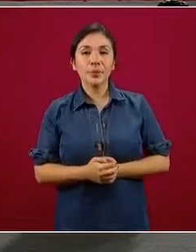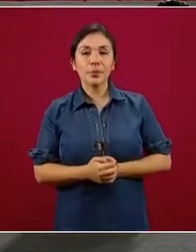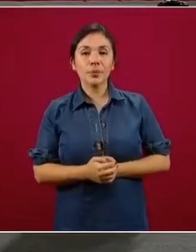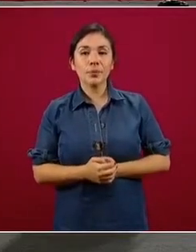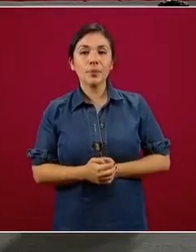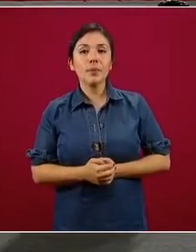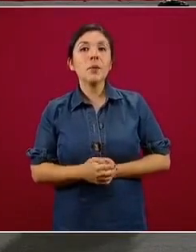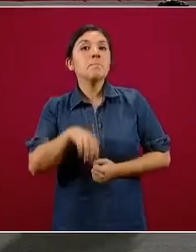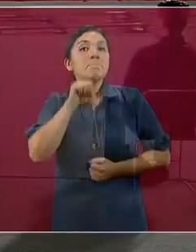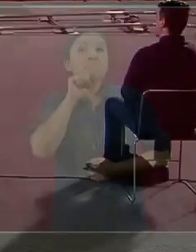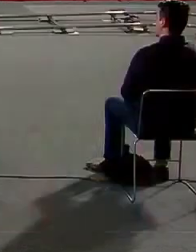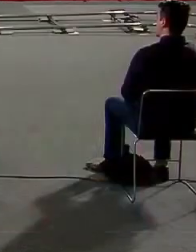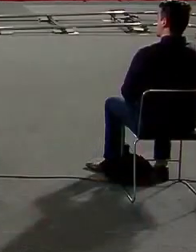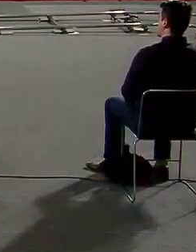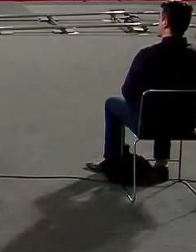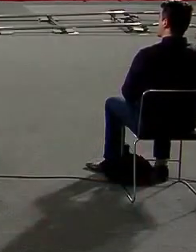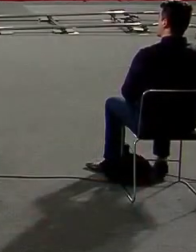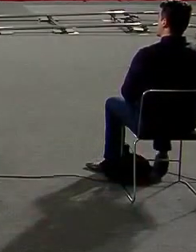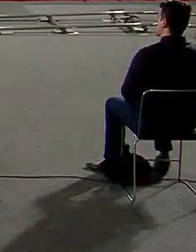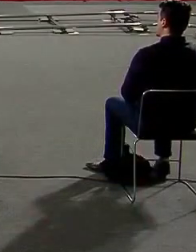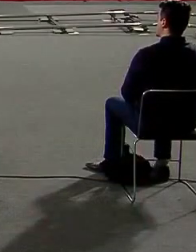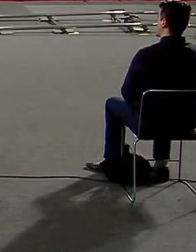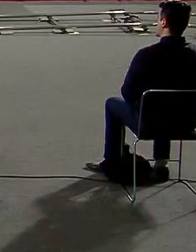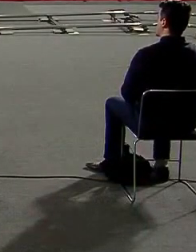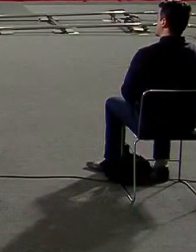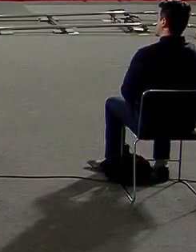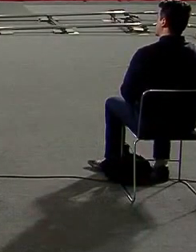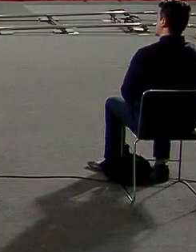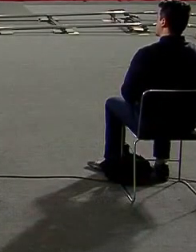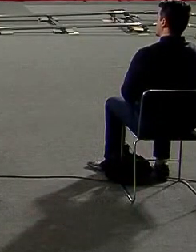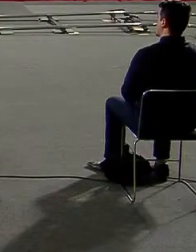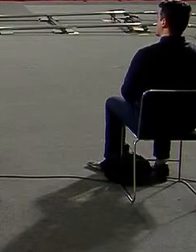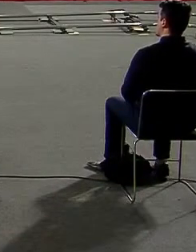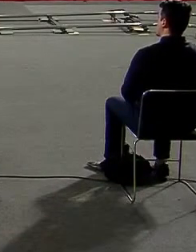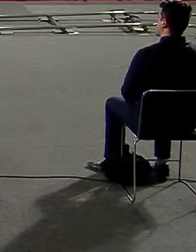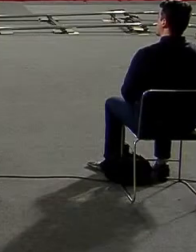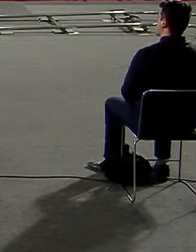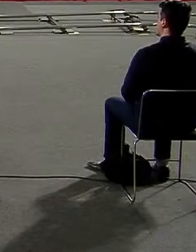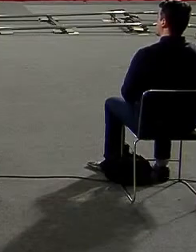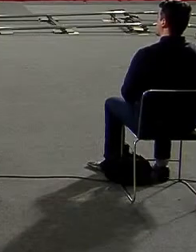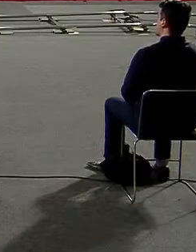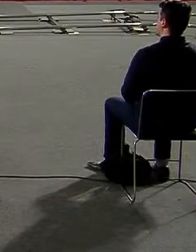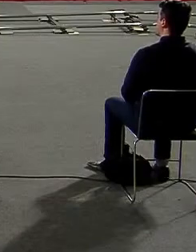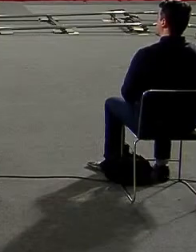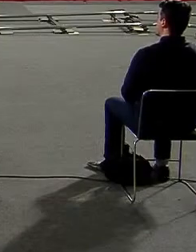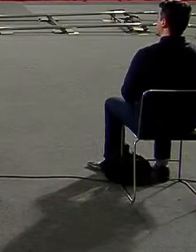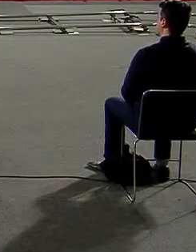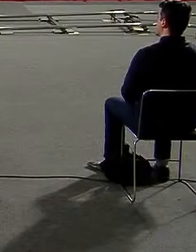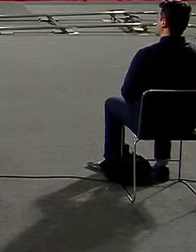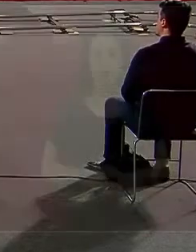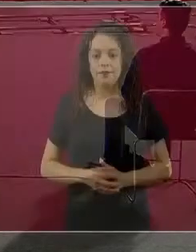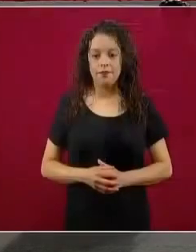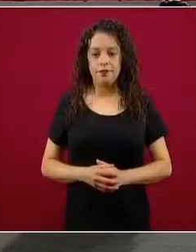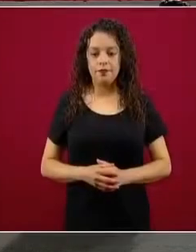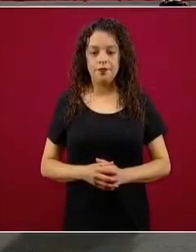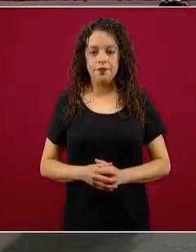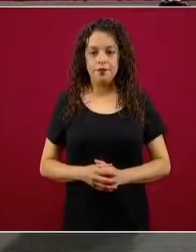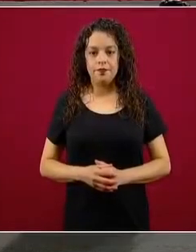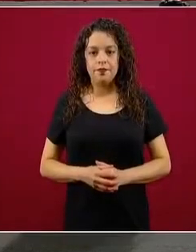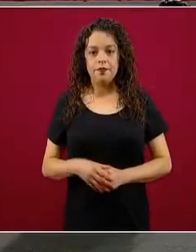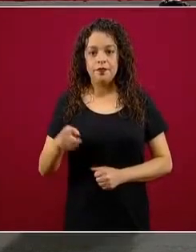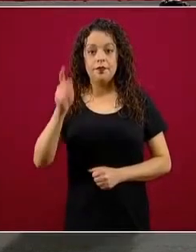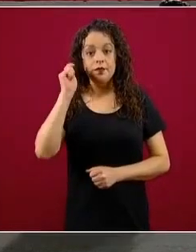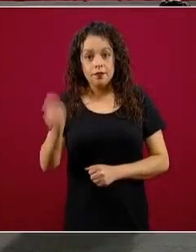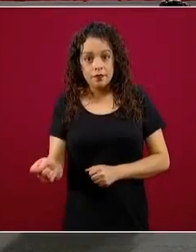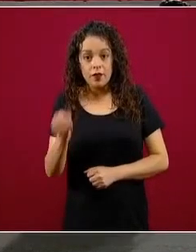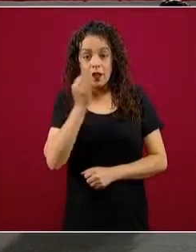la misma información, son los casos confirmados por fecha de inicio de los